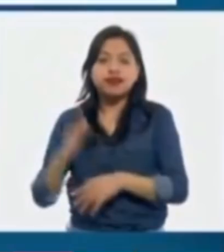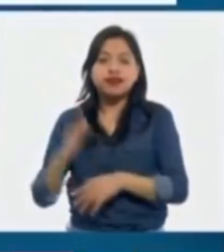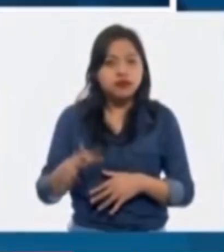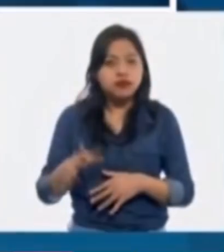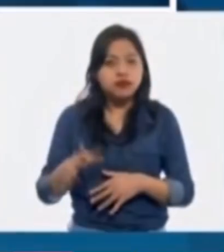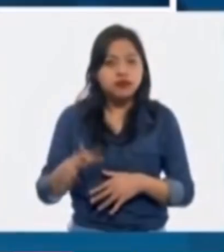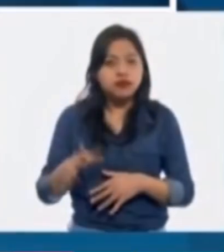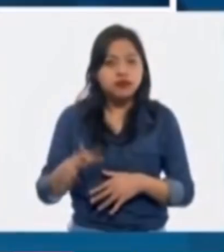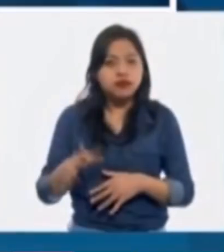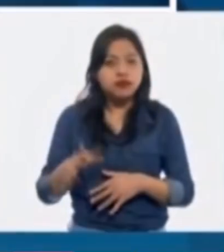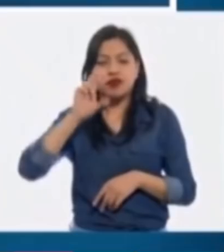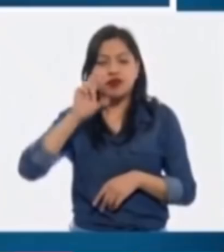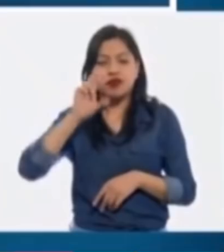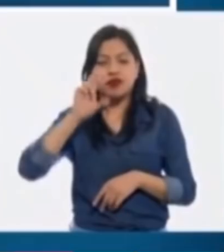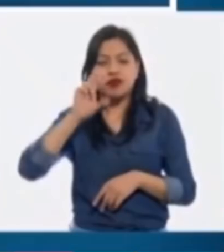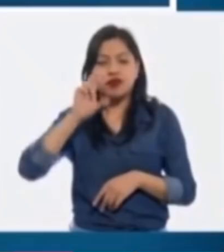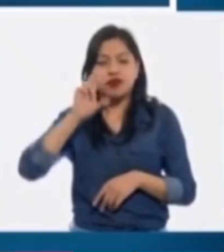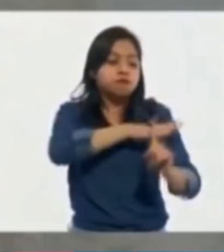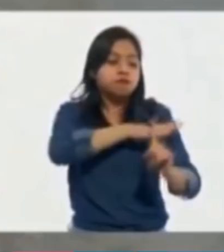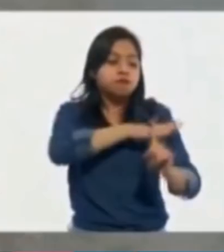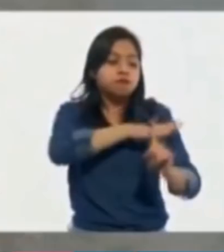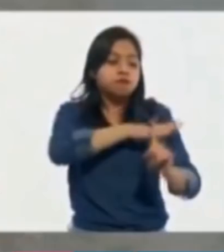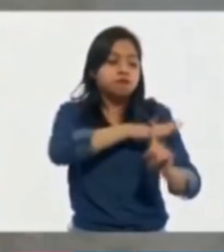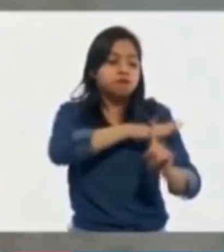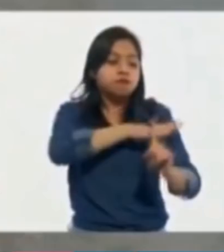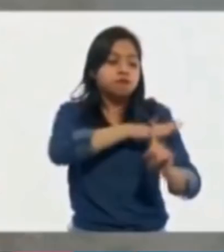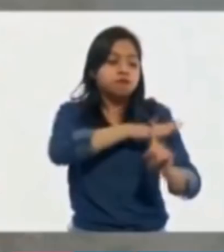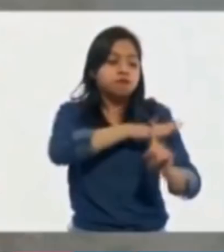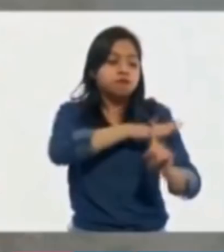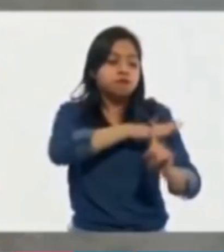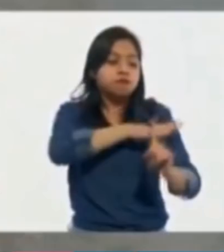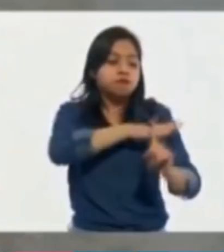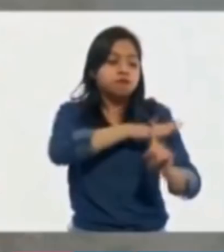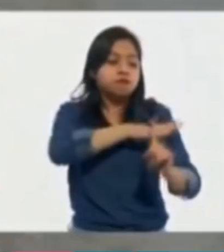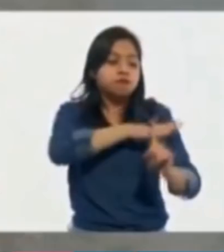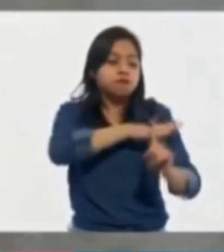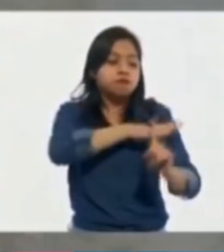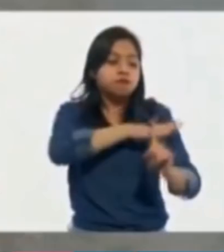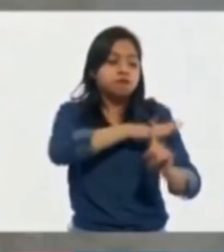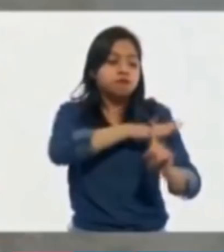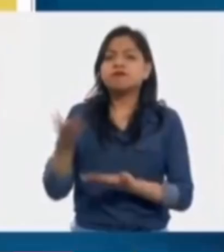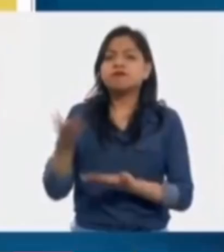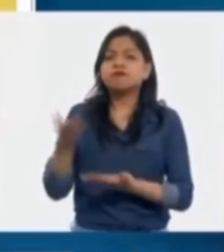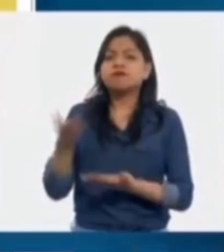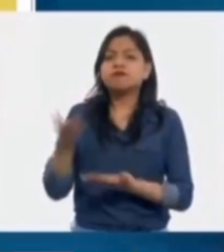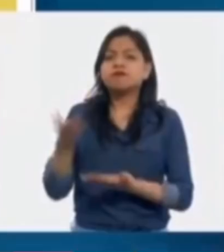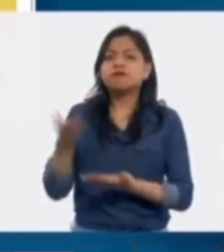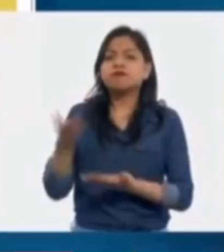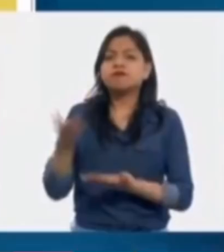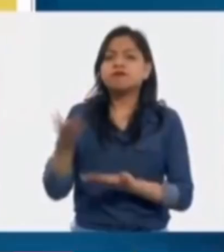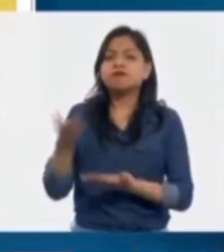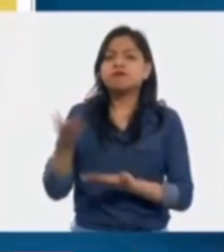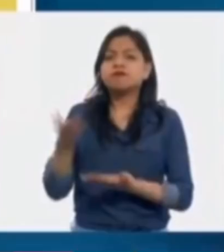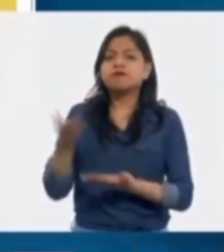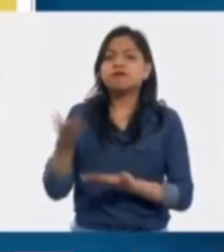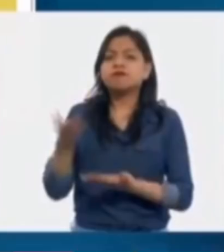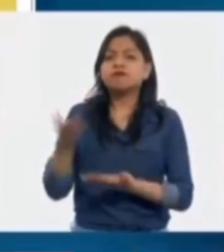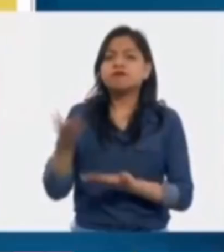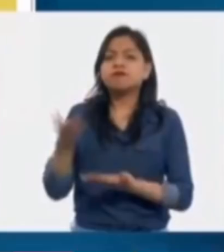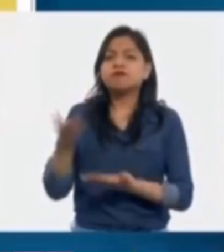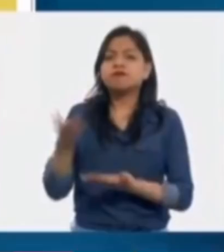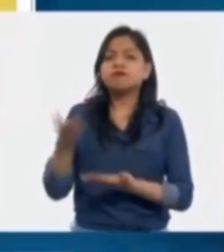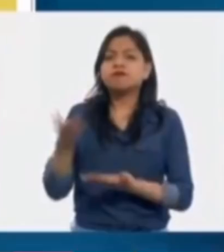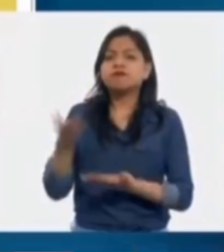inicio, un desarrollo y una conclusión. Además, el texto presenta información sobre un tema en específico, los climas del mundo, y tiene